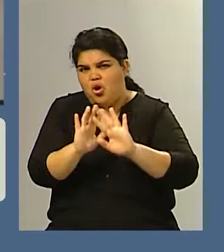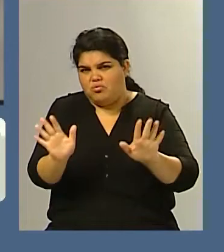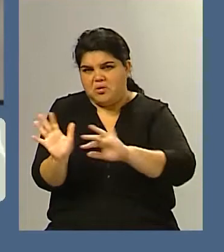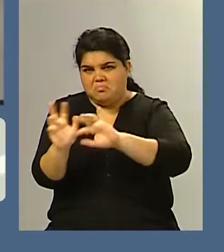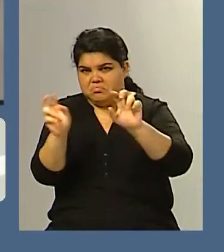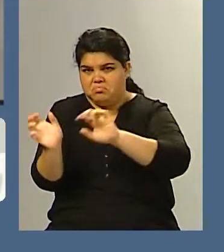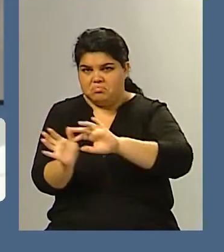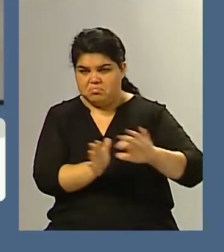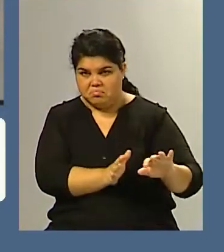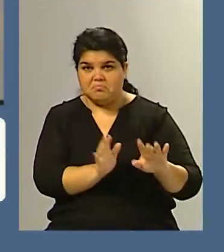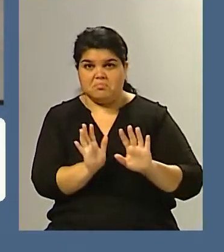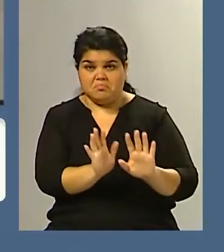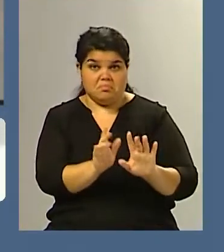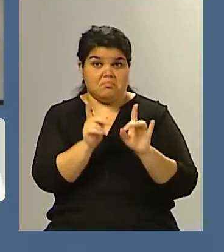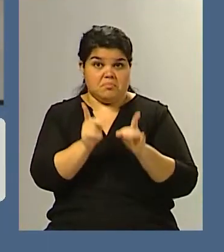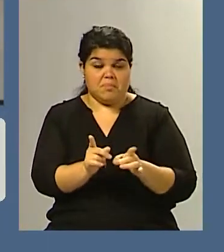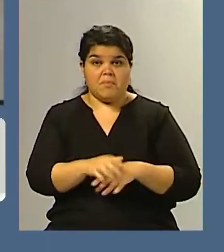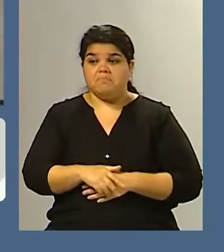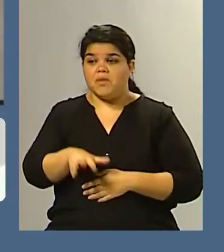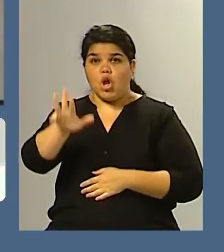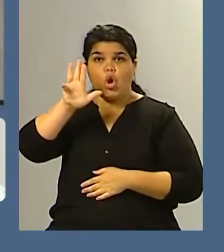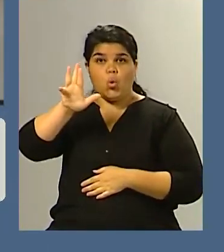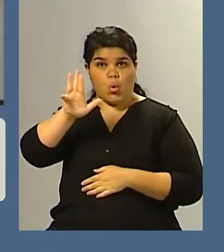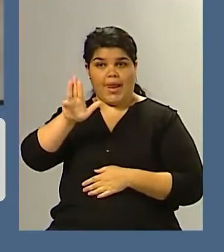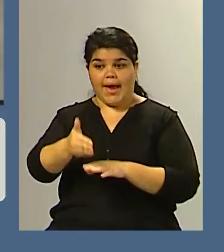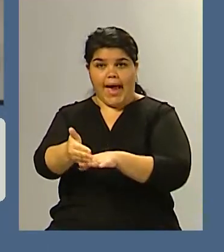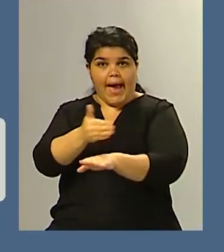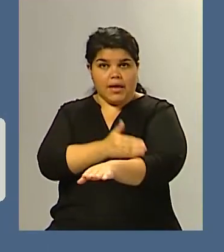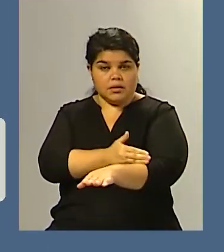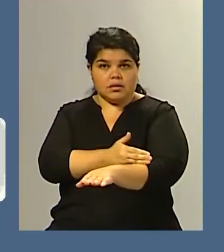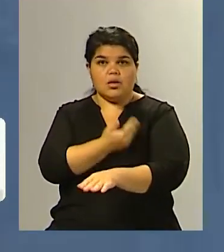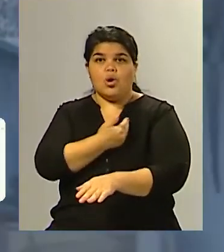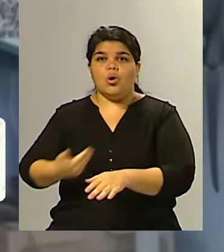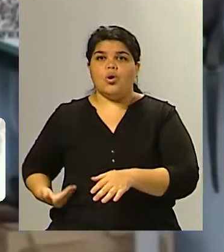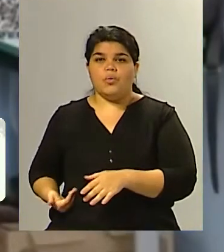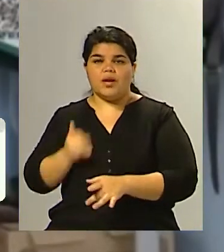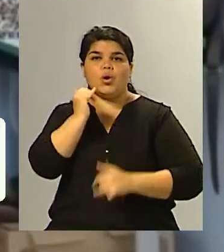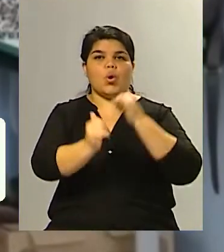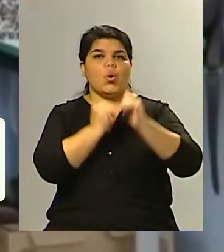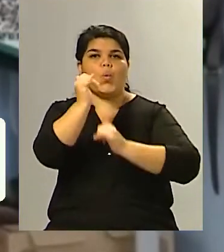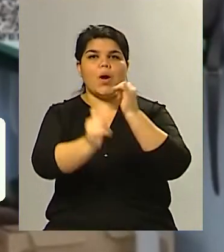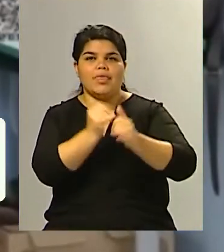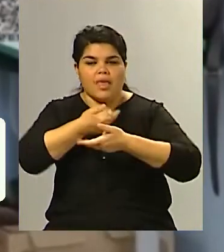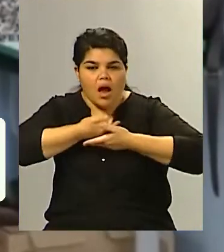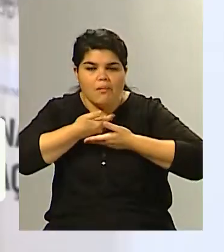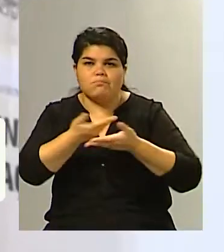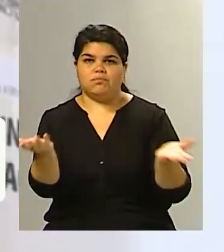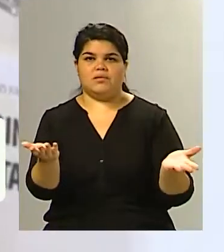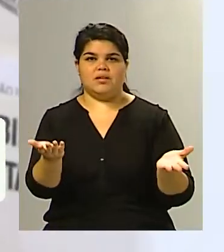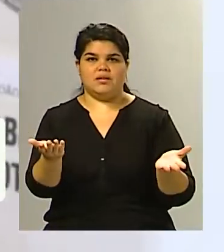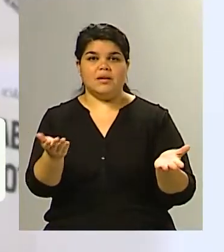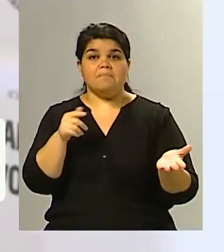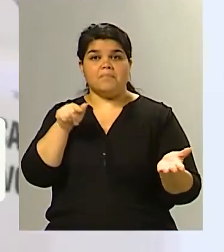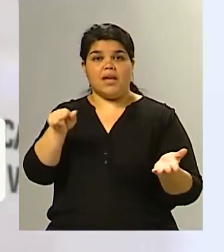Creo que Lula encontró, y lo dijo, la diferencia que hay es que Lula lo dijo. Él pudo tener un desarrollo